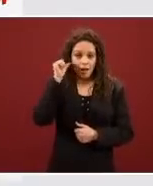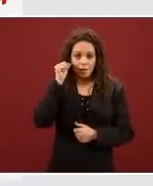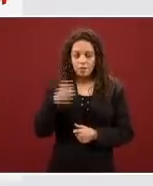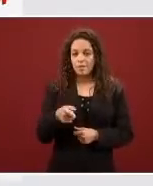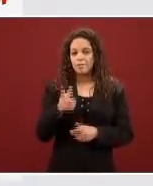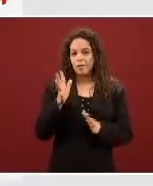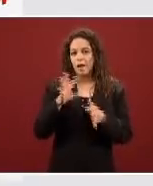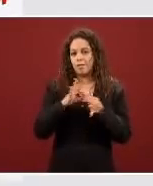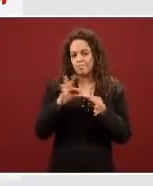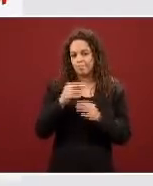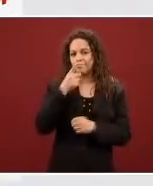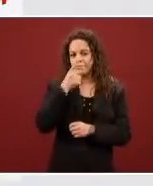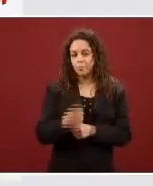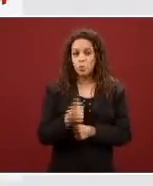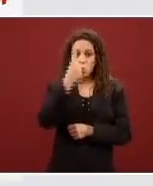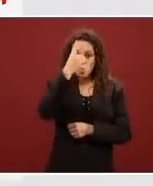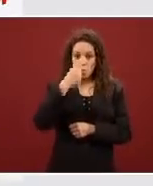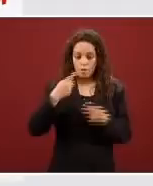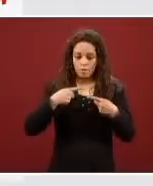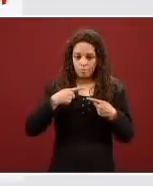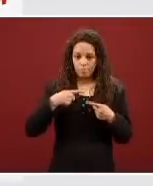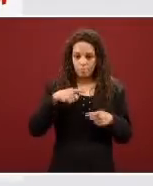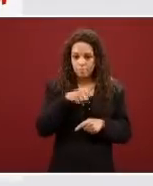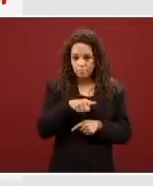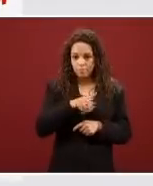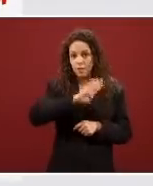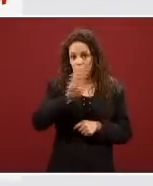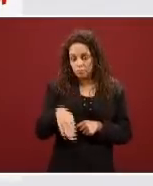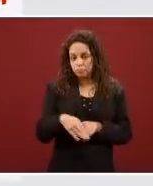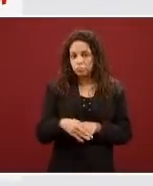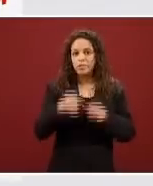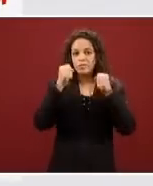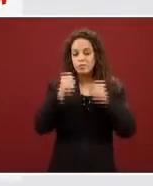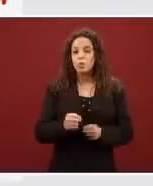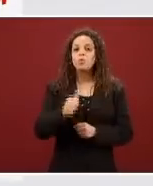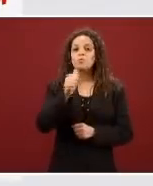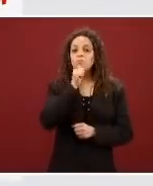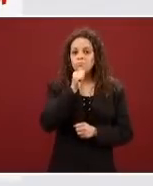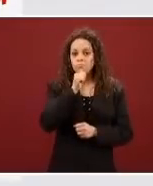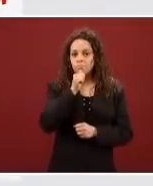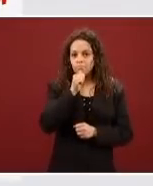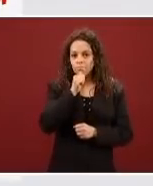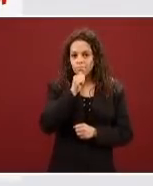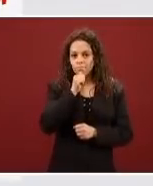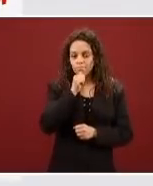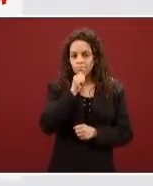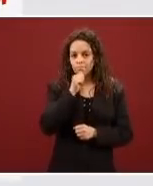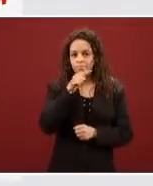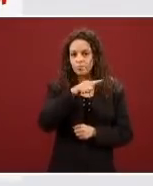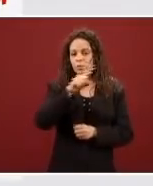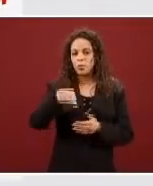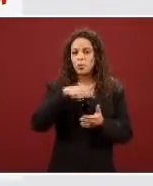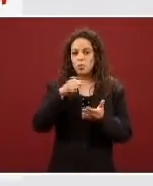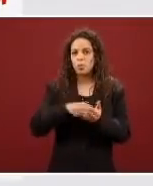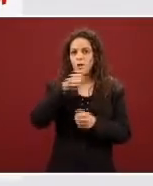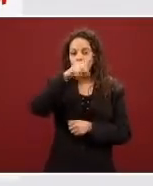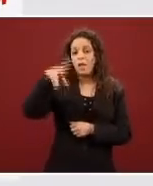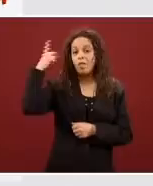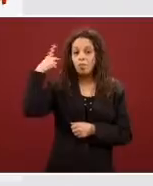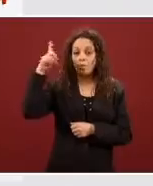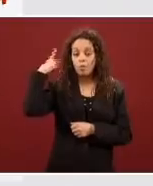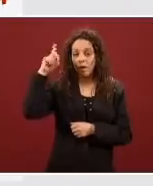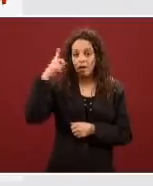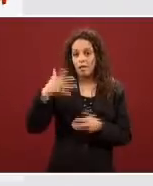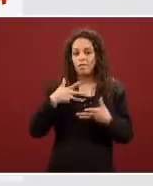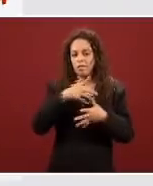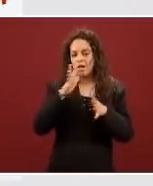una defunción sospechosa todavía en ese momento que se estaba reportando con atención en el estado de Durango. En